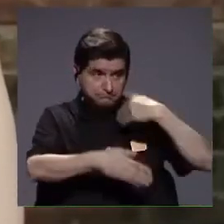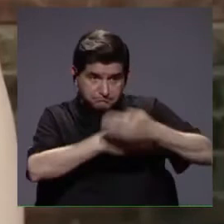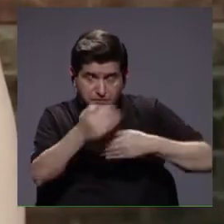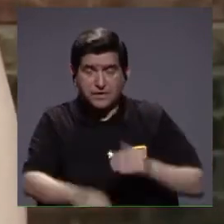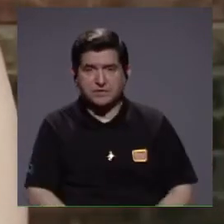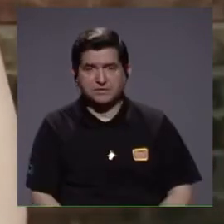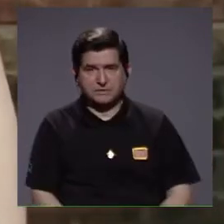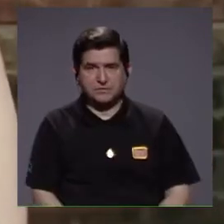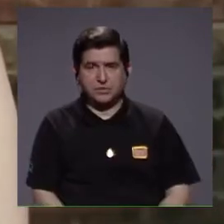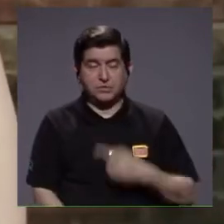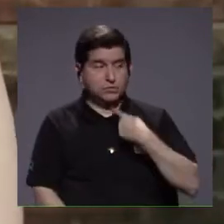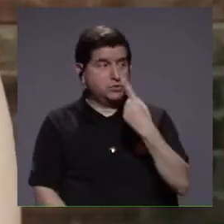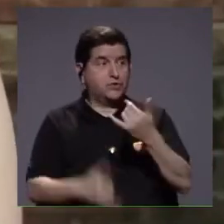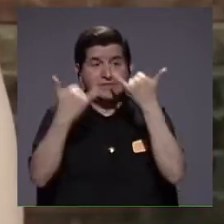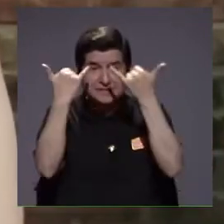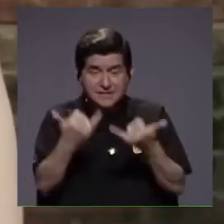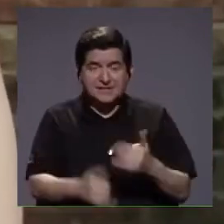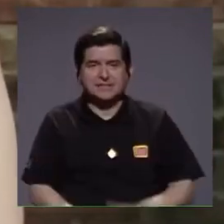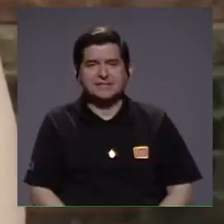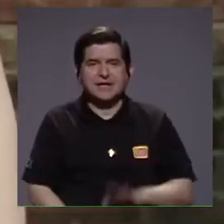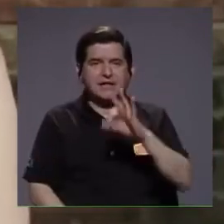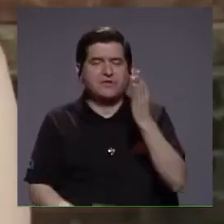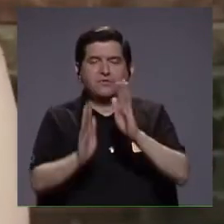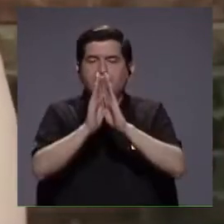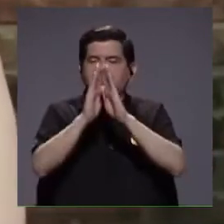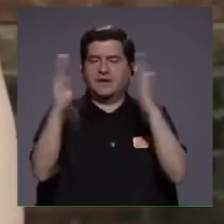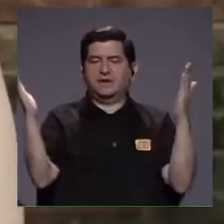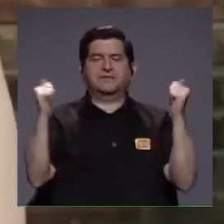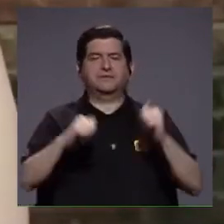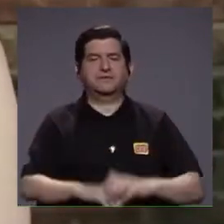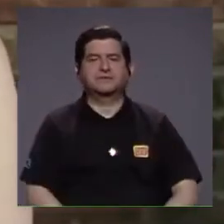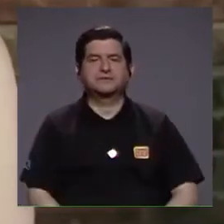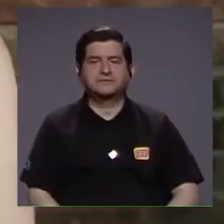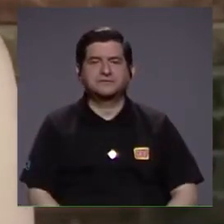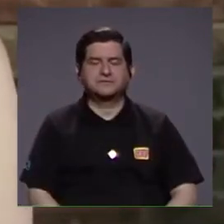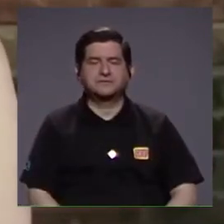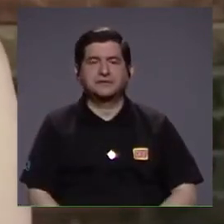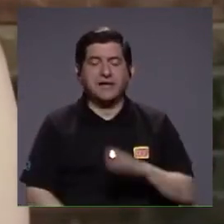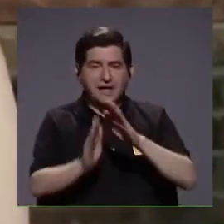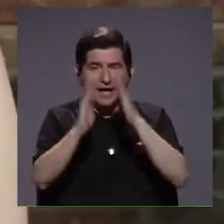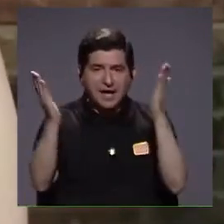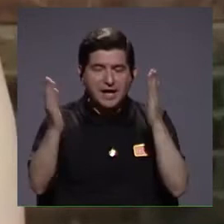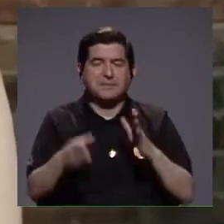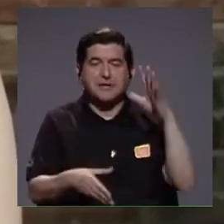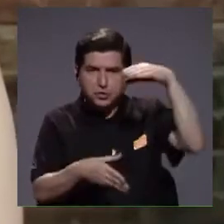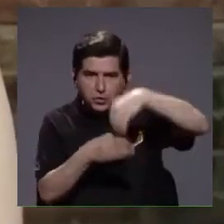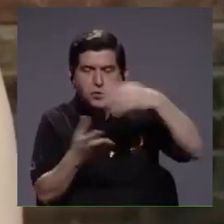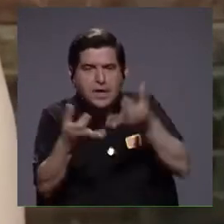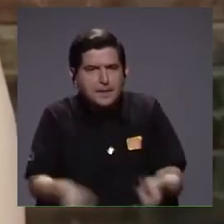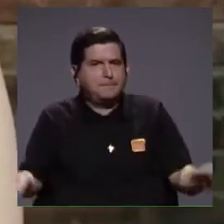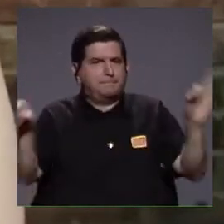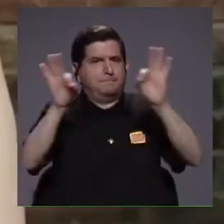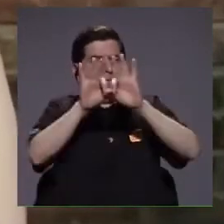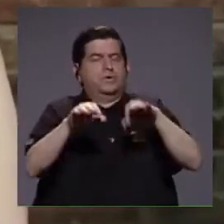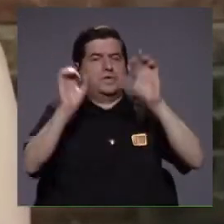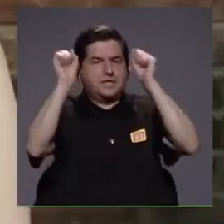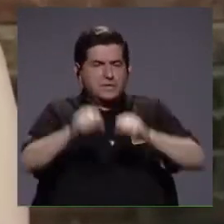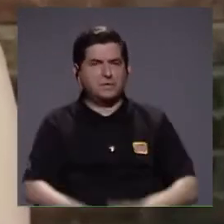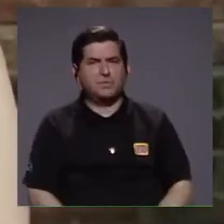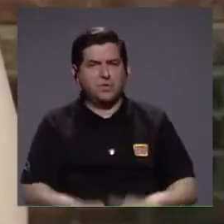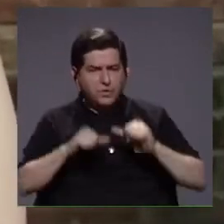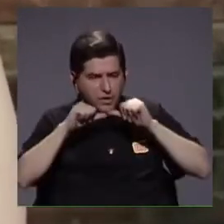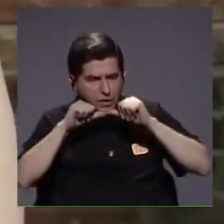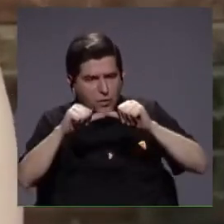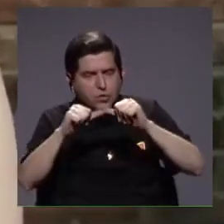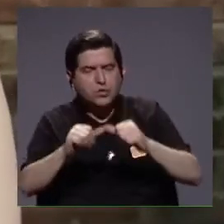mi gestión, que como la he dicho, será de puertas abiertas, la apertura y la inclusividad serán vitales para